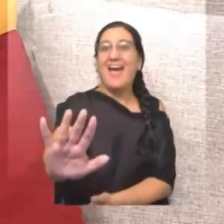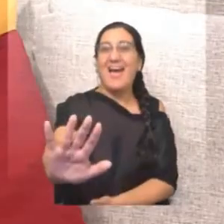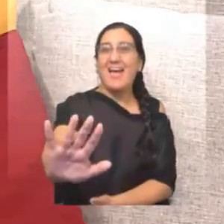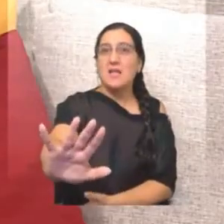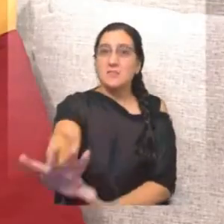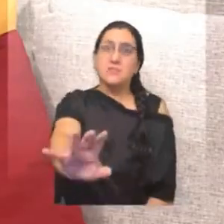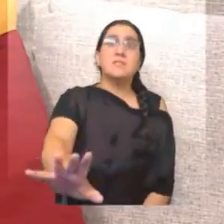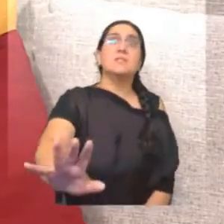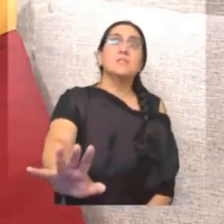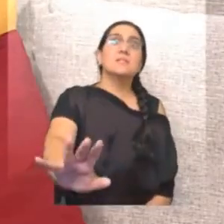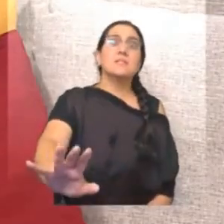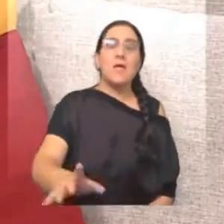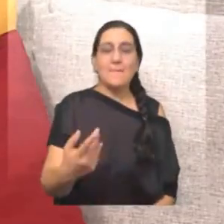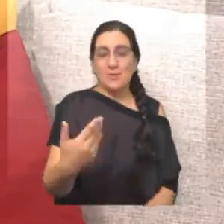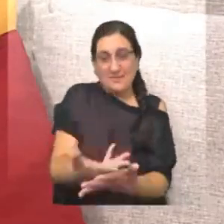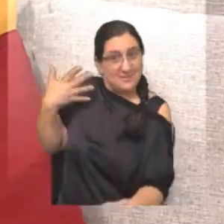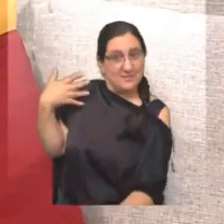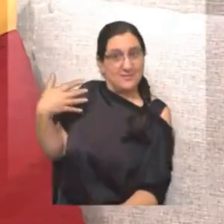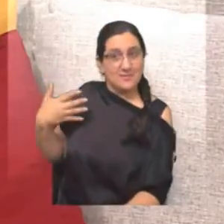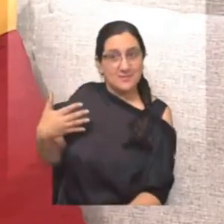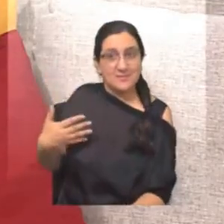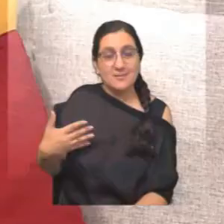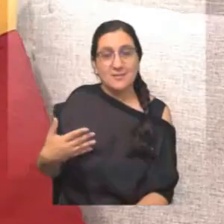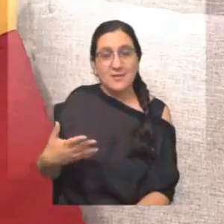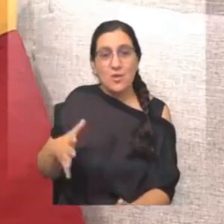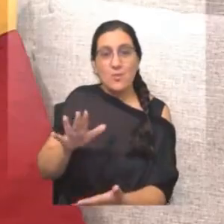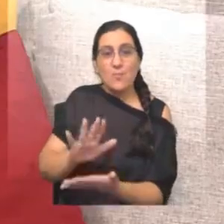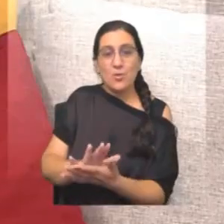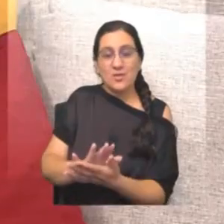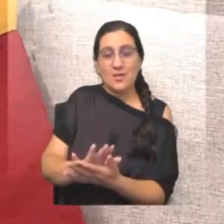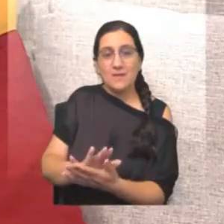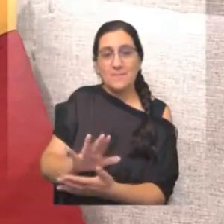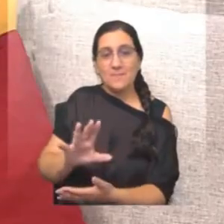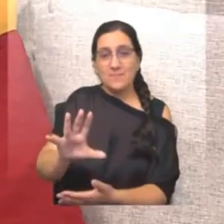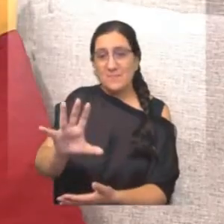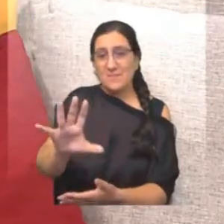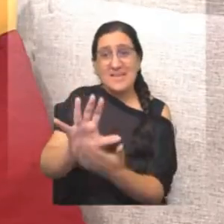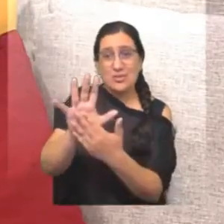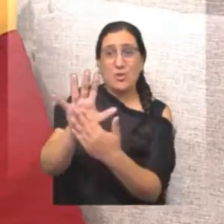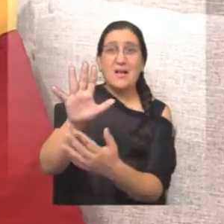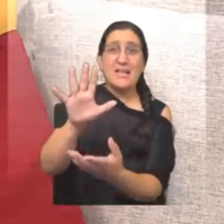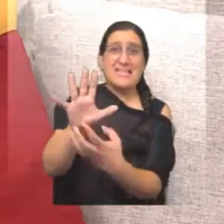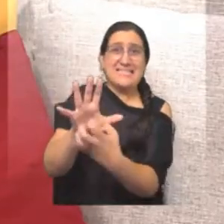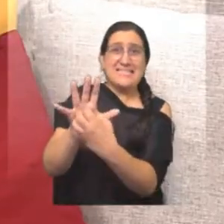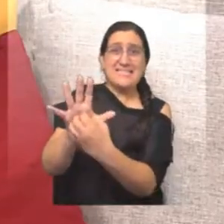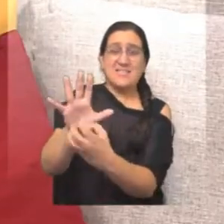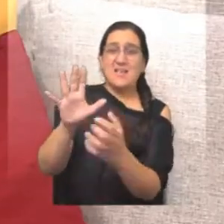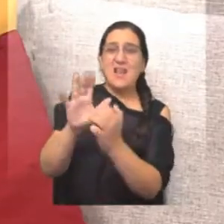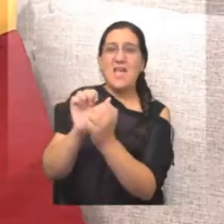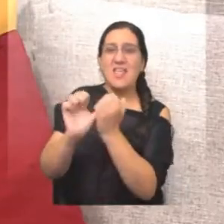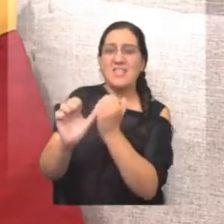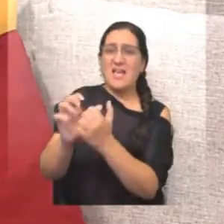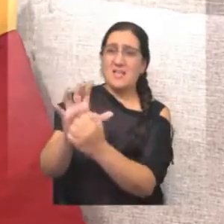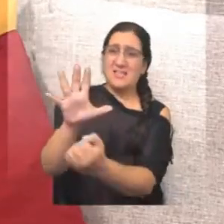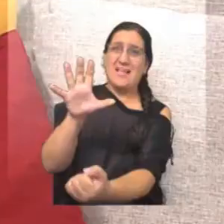un aspecto eléctrico que tiene que ver con la mano, que hace una actividad sostenida de los flexores, los flexores se mantienen en contracción